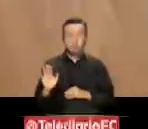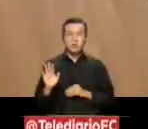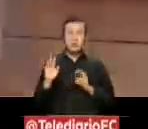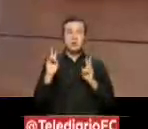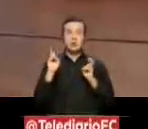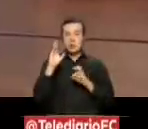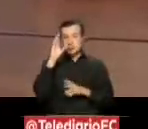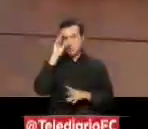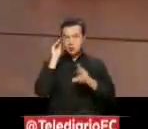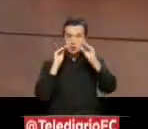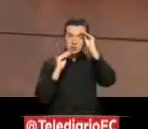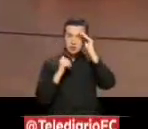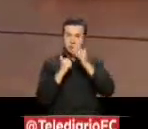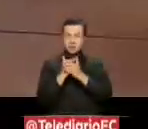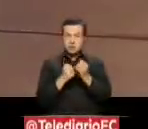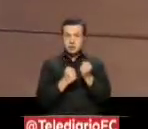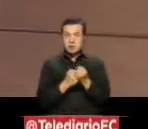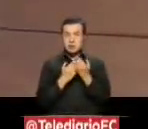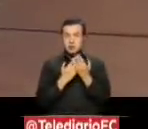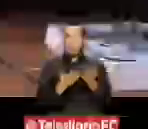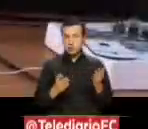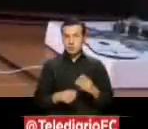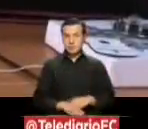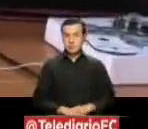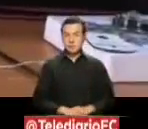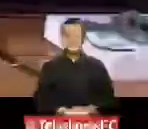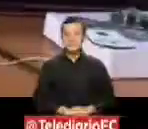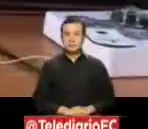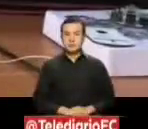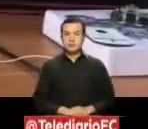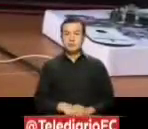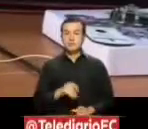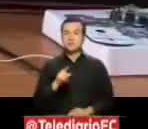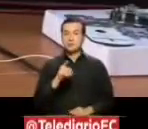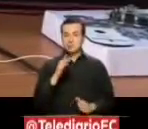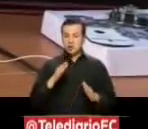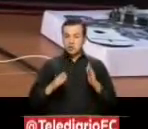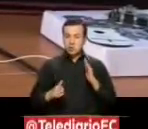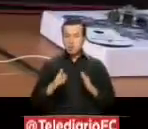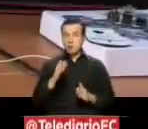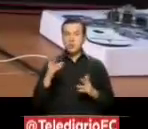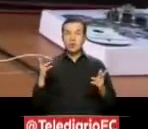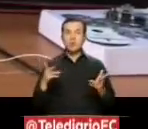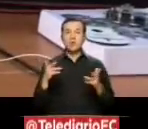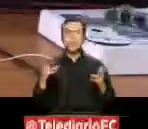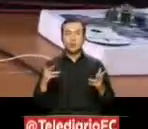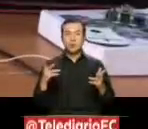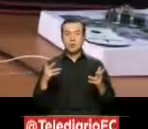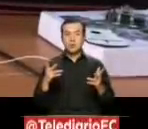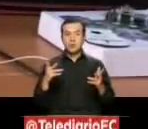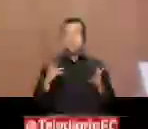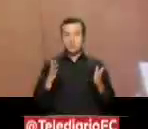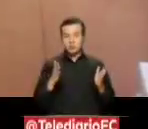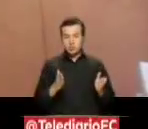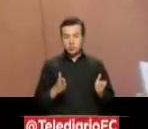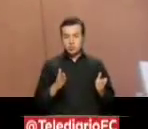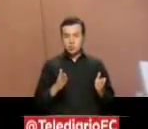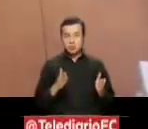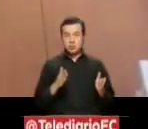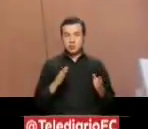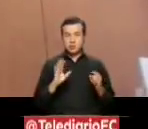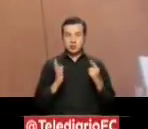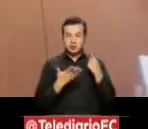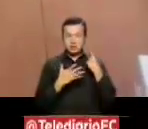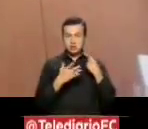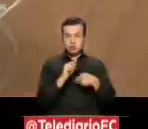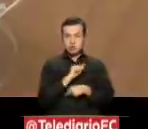método de aprendizaje, explica Juan San Martín. Este robot de Shuk está destinado para los años... Para 6 años de educación